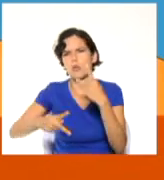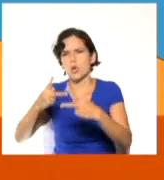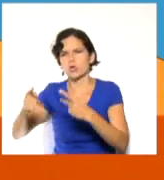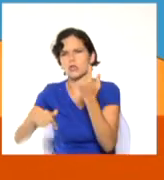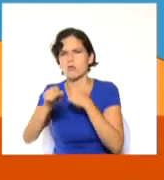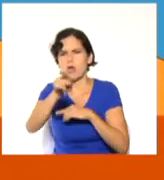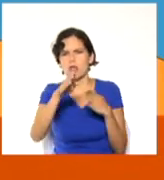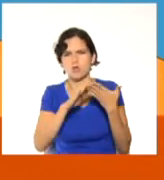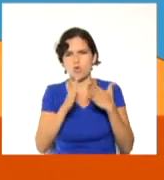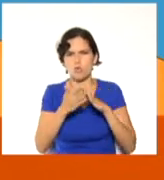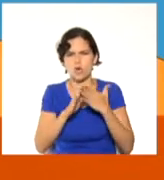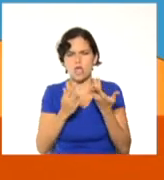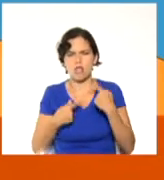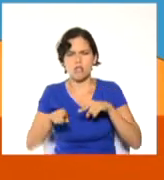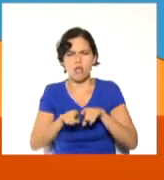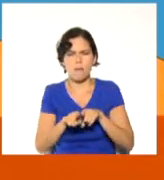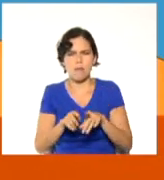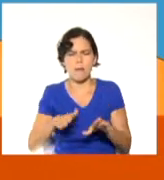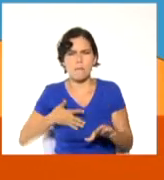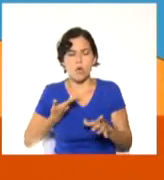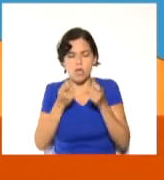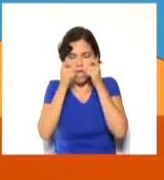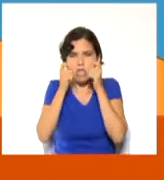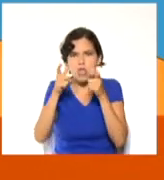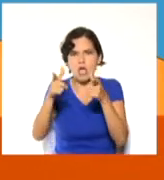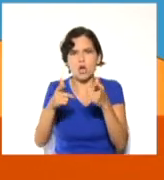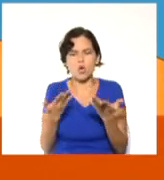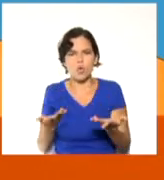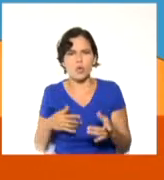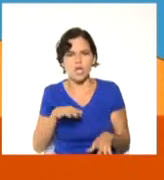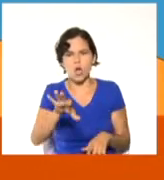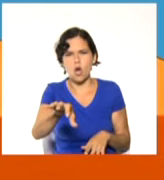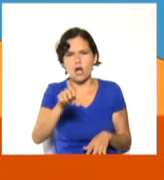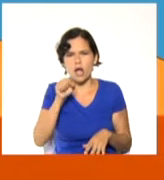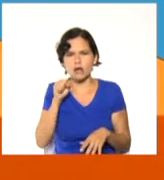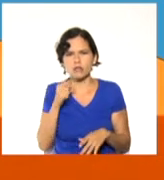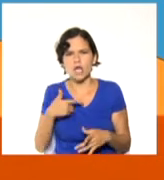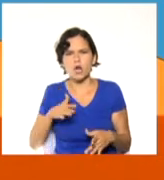comunidad, también puedes descubrir o captar